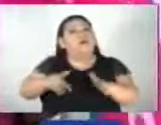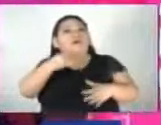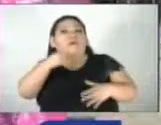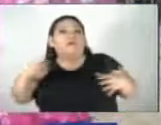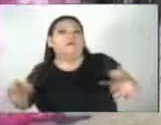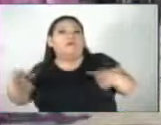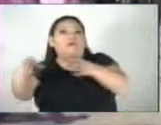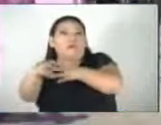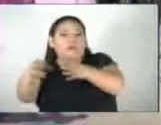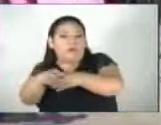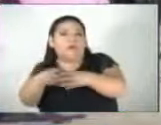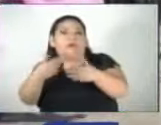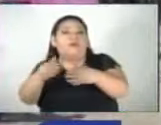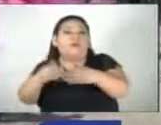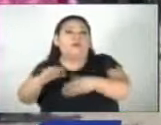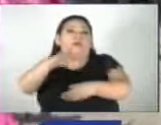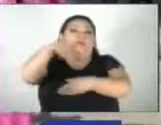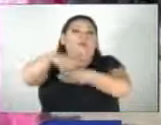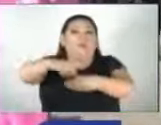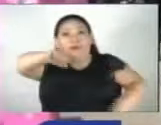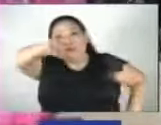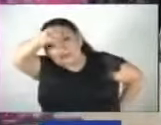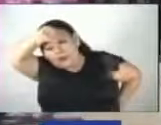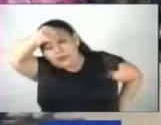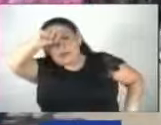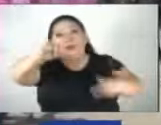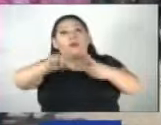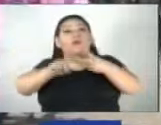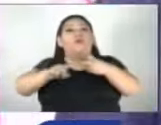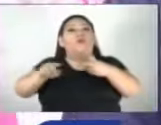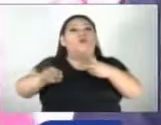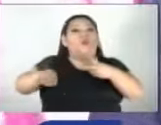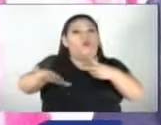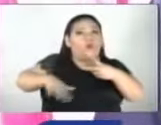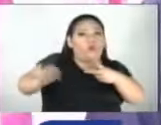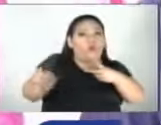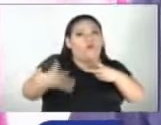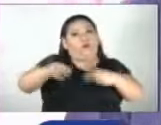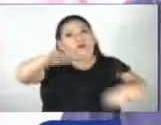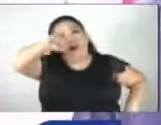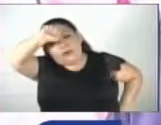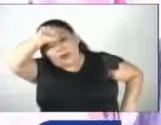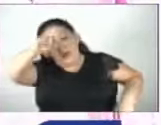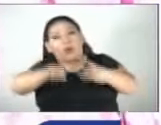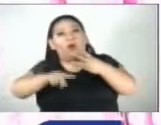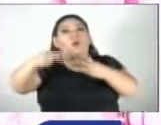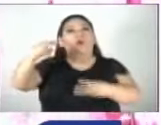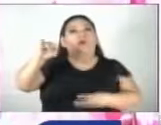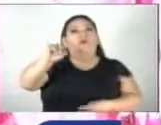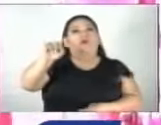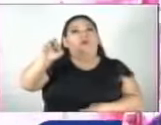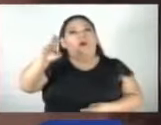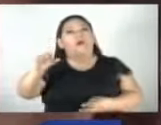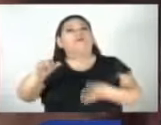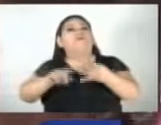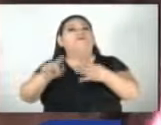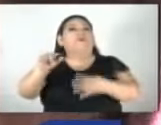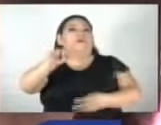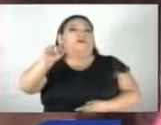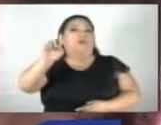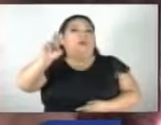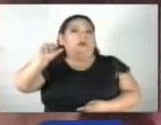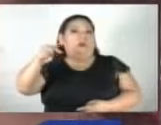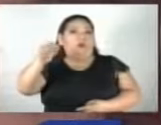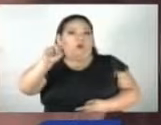en la municipalidad, la cual está conformada por los distritos de Antiguo Cuscatlán, Nuevo Cuscatlán, Huizúcar, San